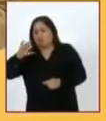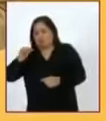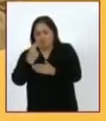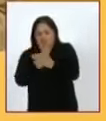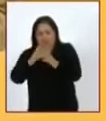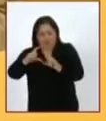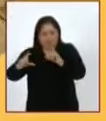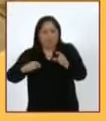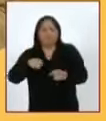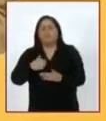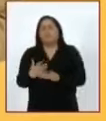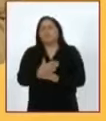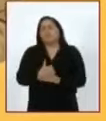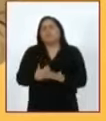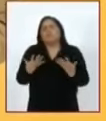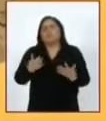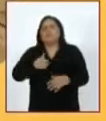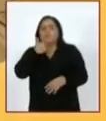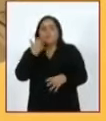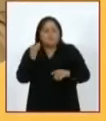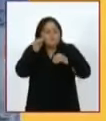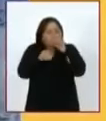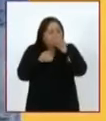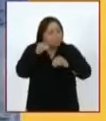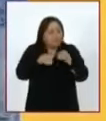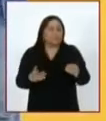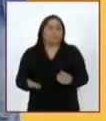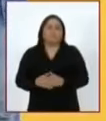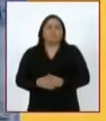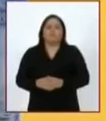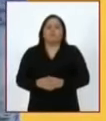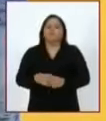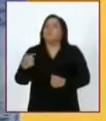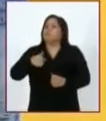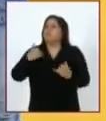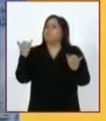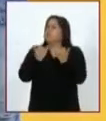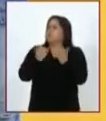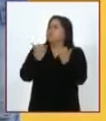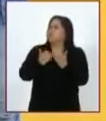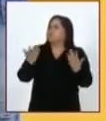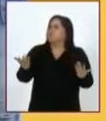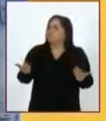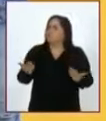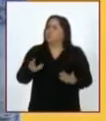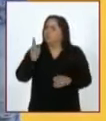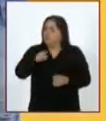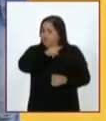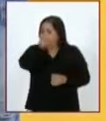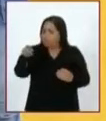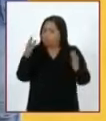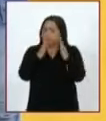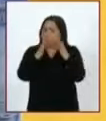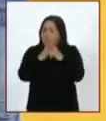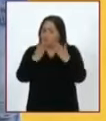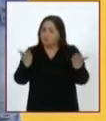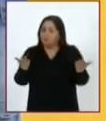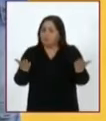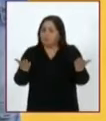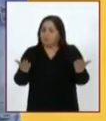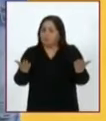están dando ganas de hacer una adaptación. A mí también. ¿Y a ustedes ahí en casa?